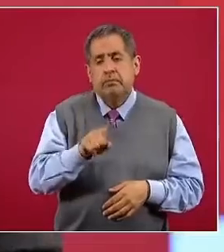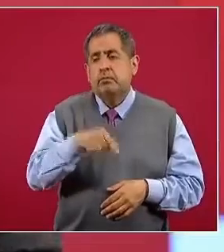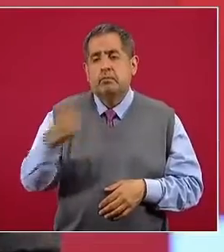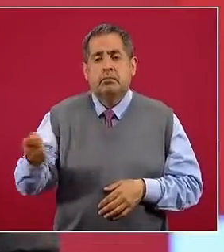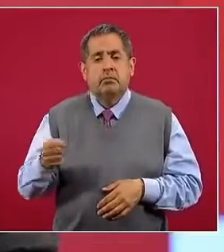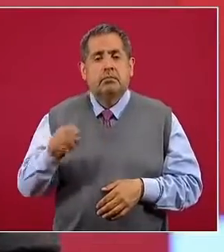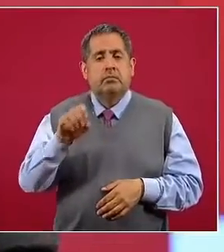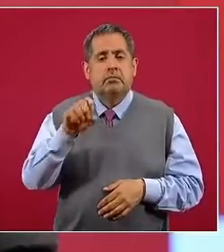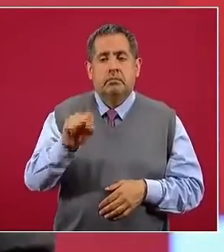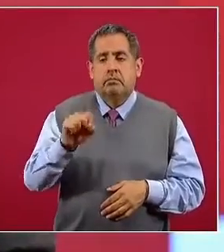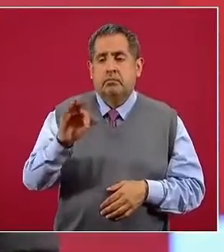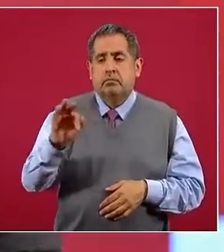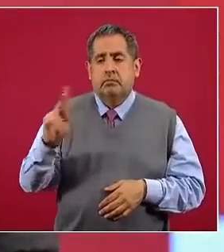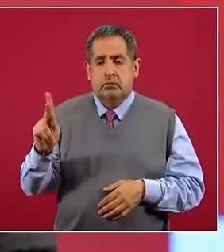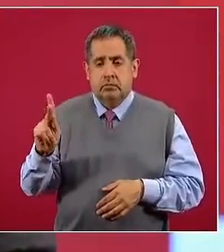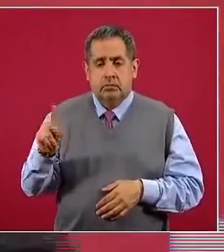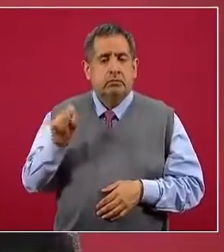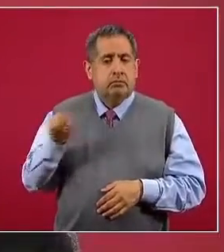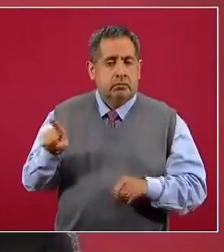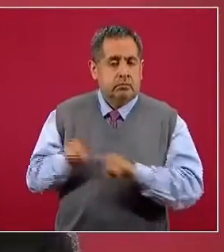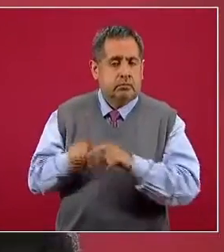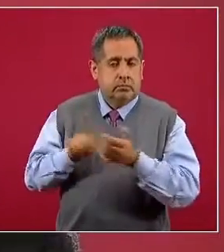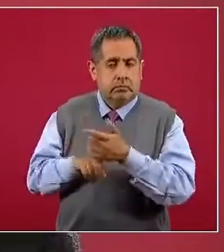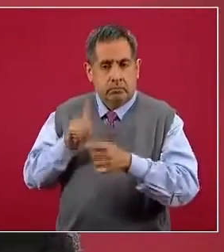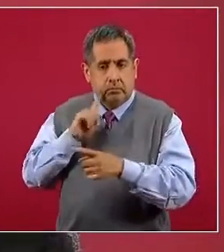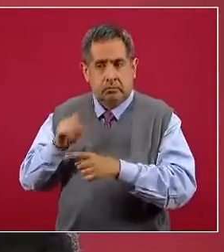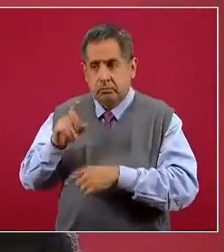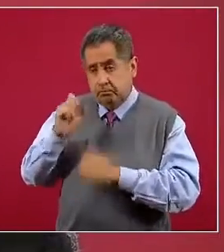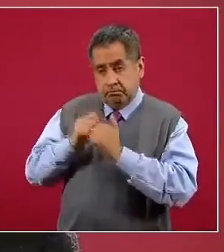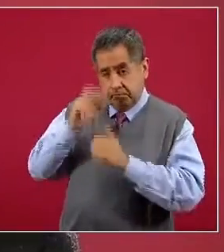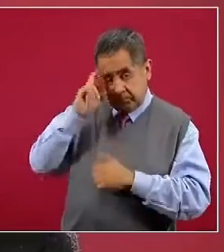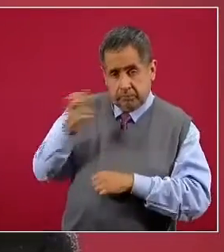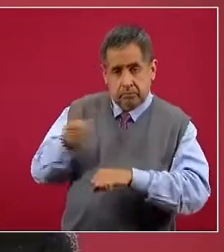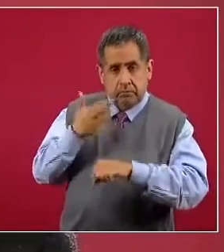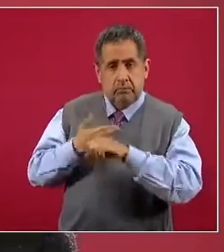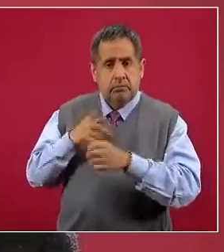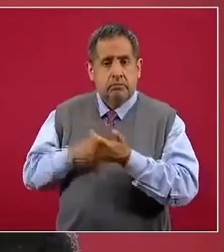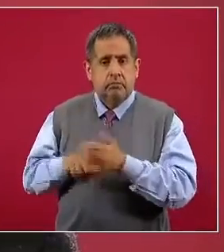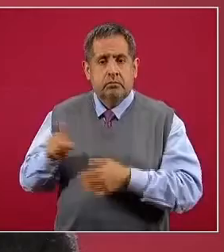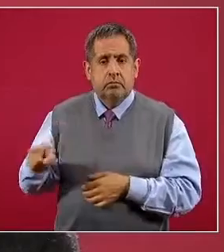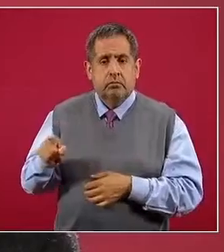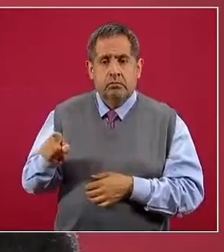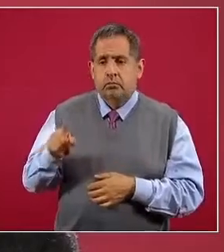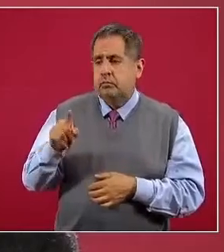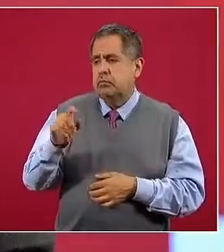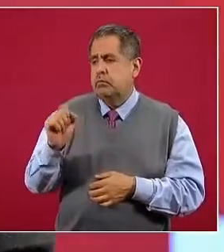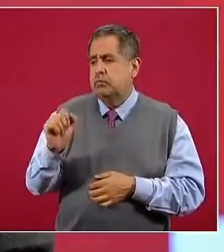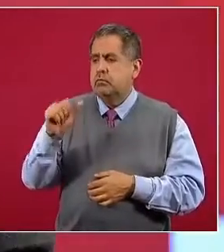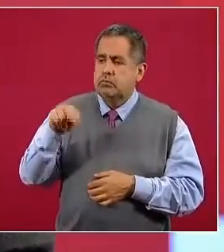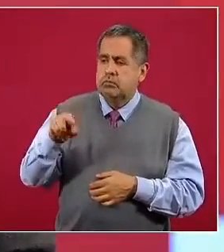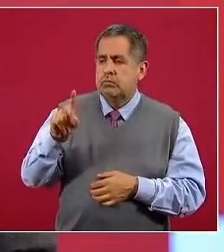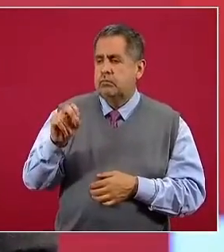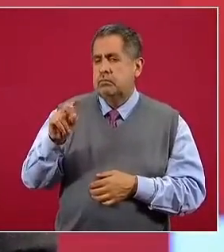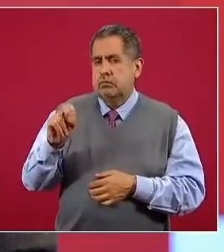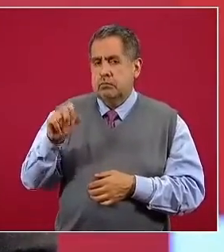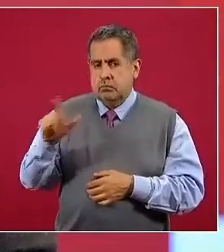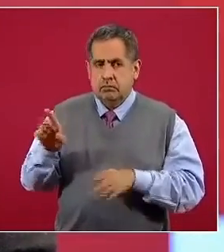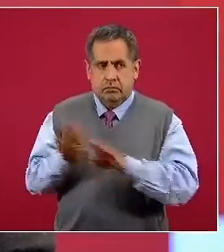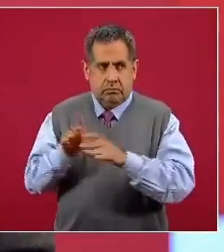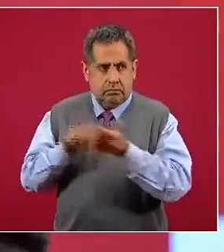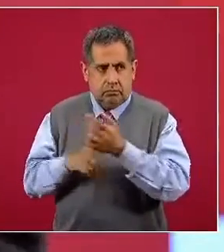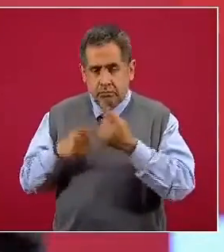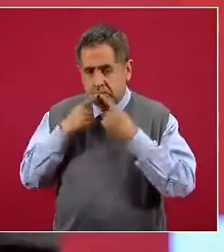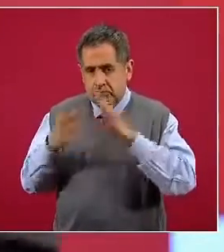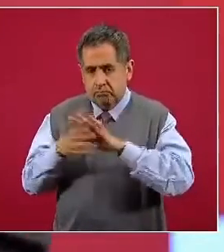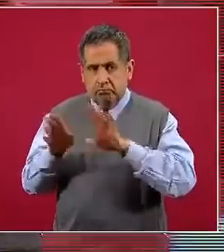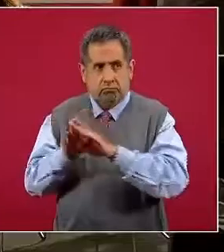de la Función Pública, donde nuestra también muy respetada secretaria Irmeréndira Sandoval Ballesteros